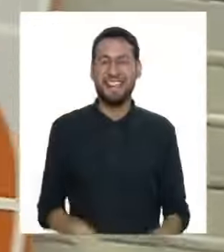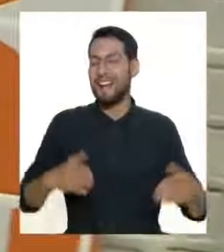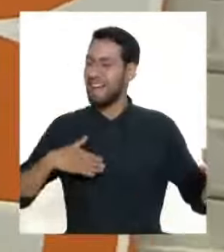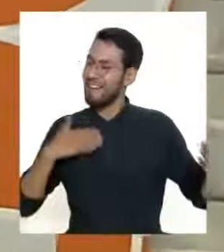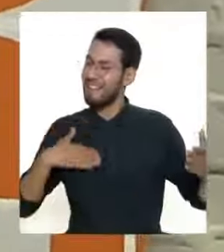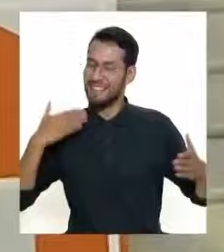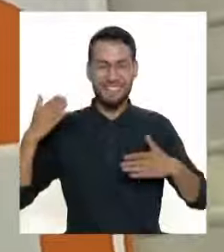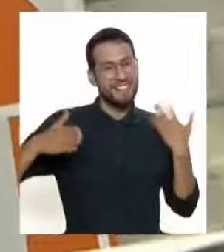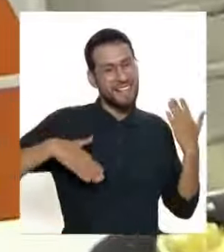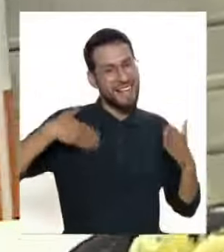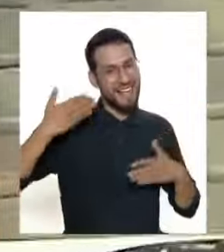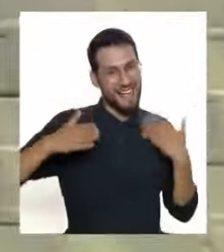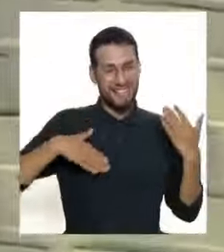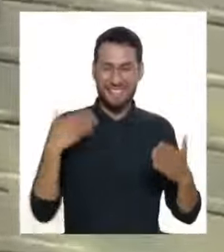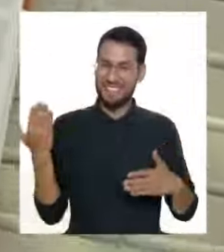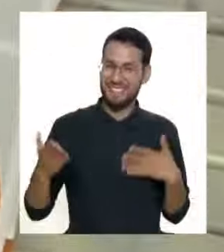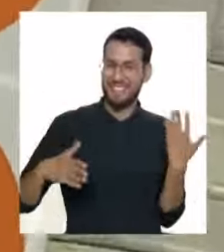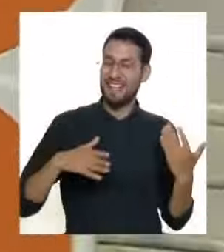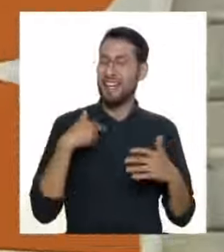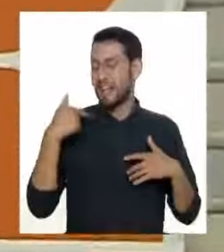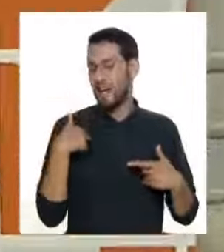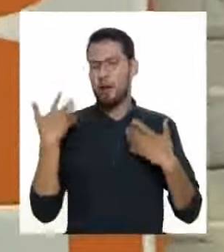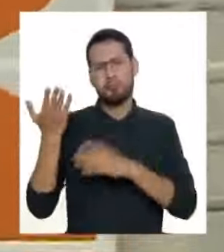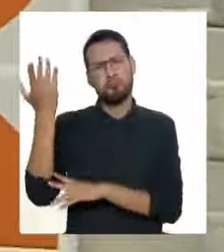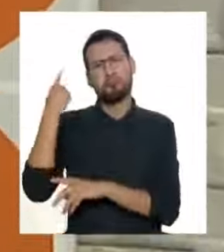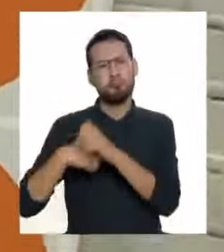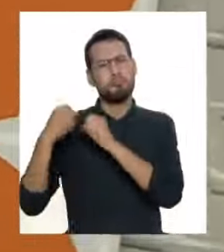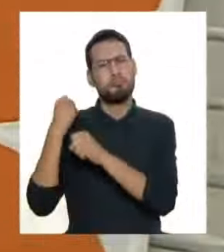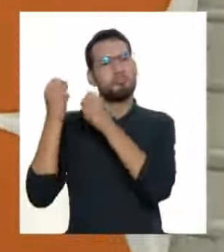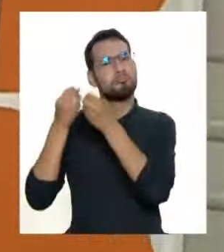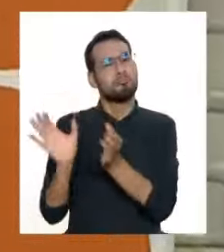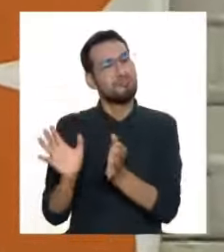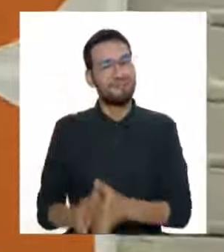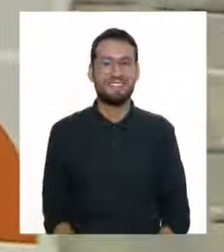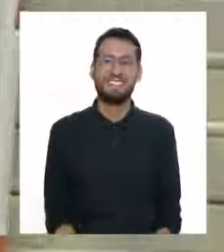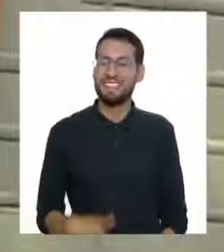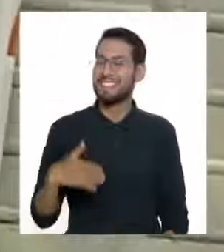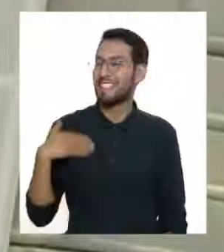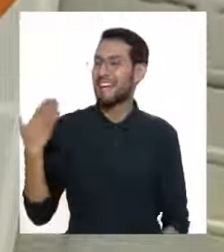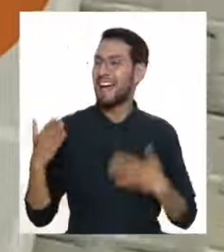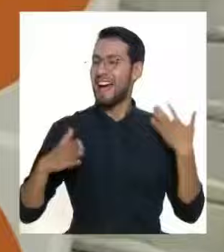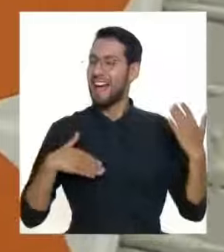Felicidad, felicidad, yo la perdí un año atrás.